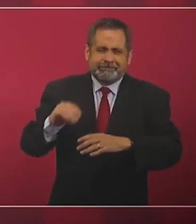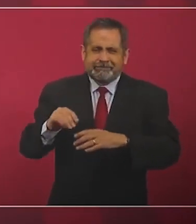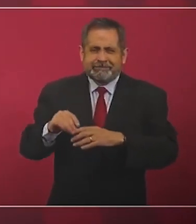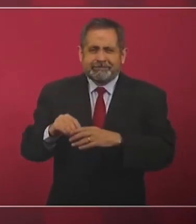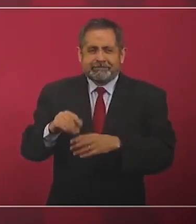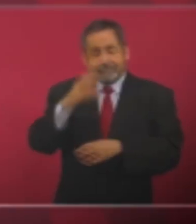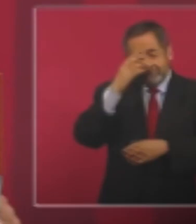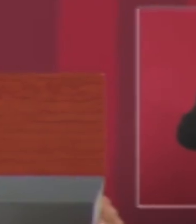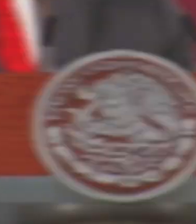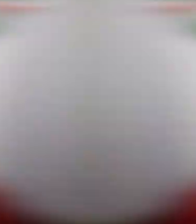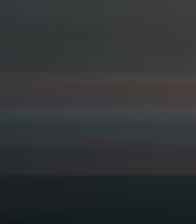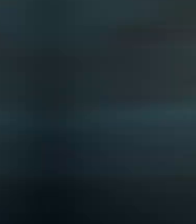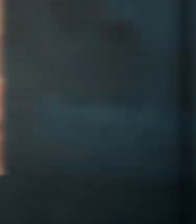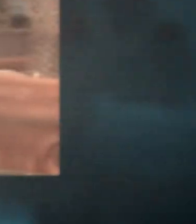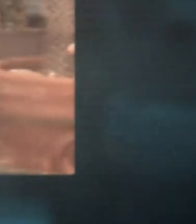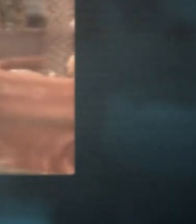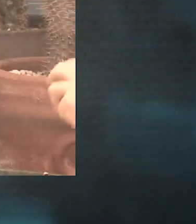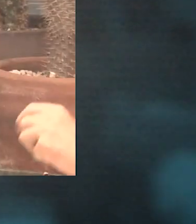las salsas.